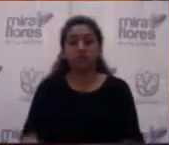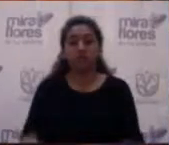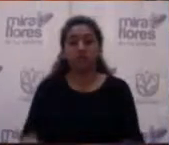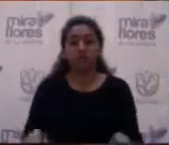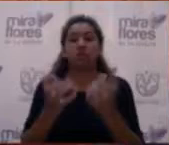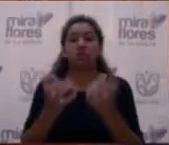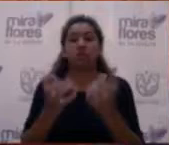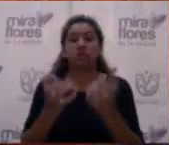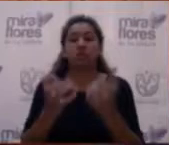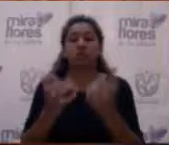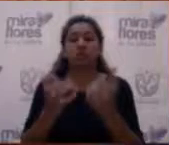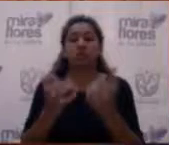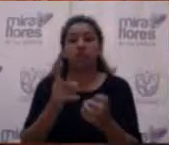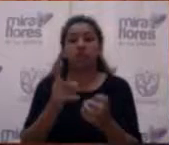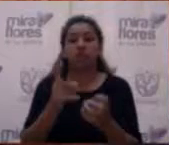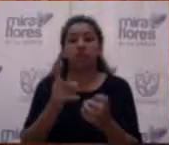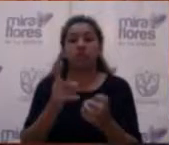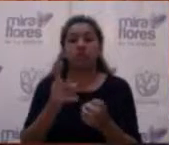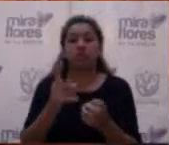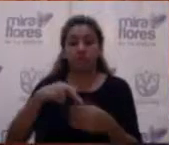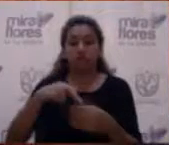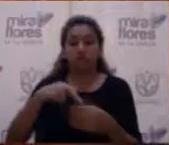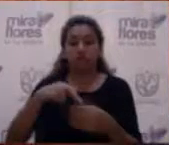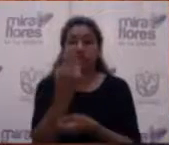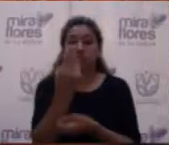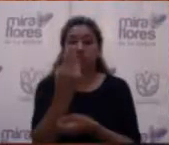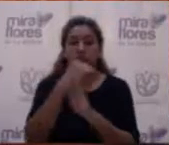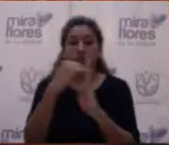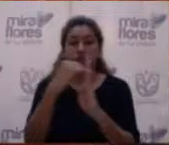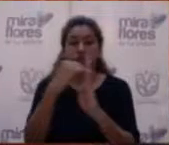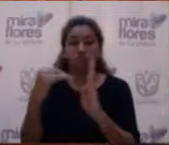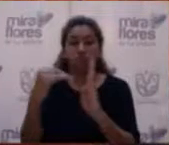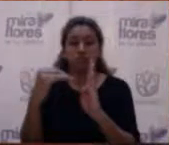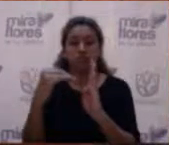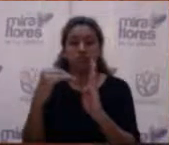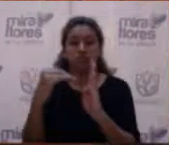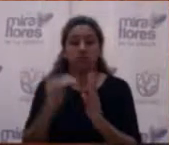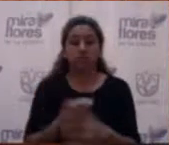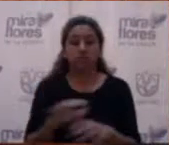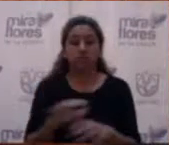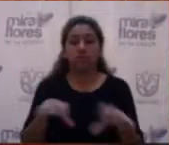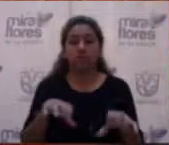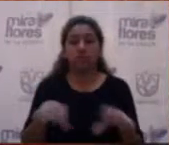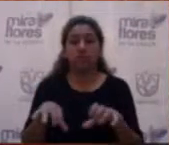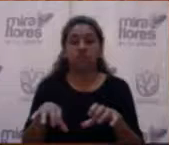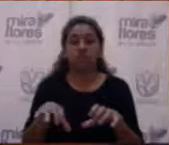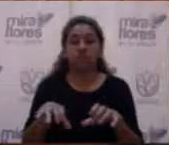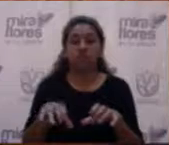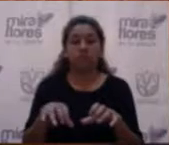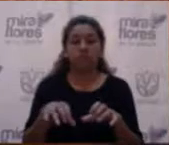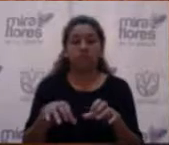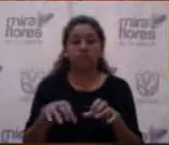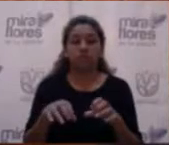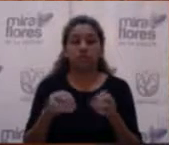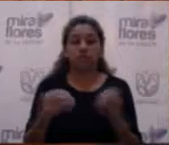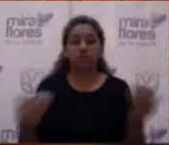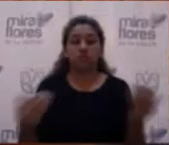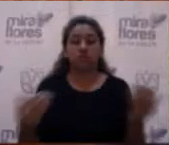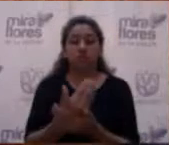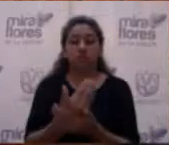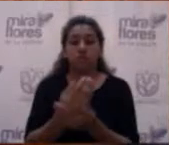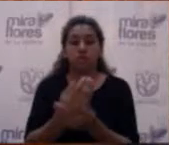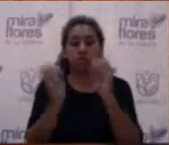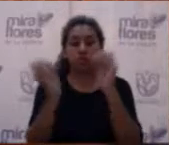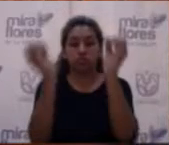informes. Este miércoles 2:30 se va a hacer el lanzamiento de una escultura nueva